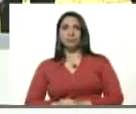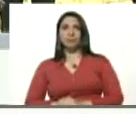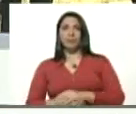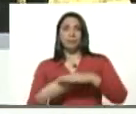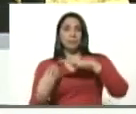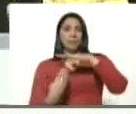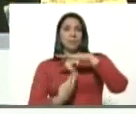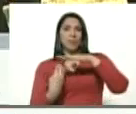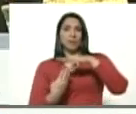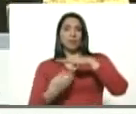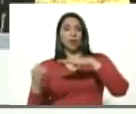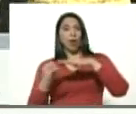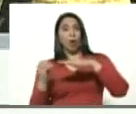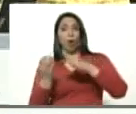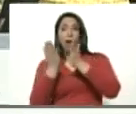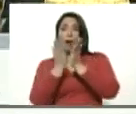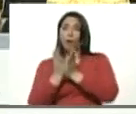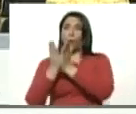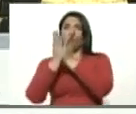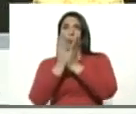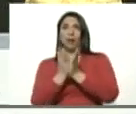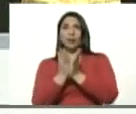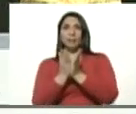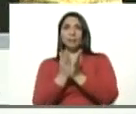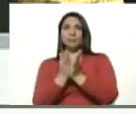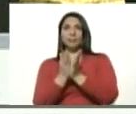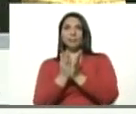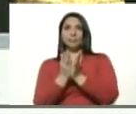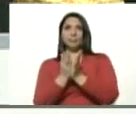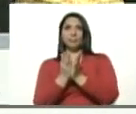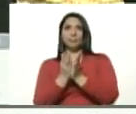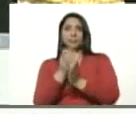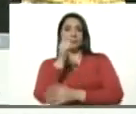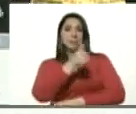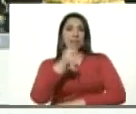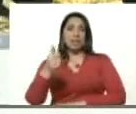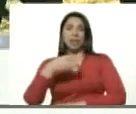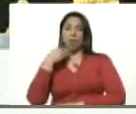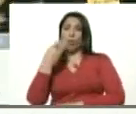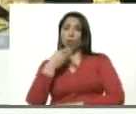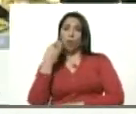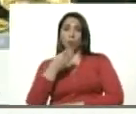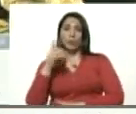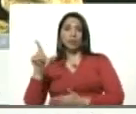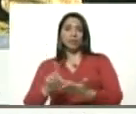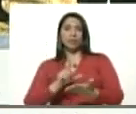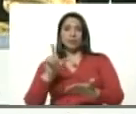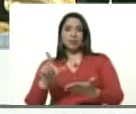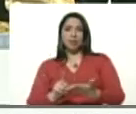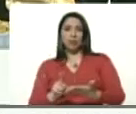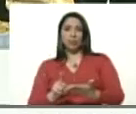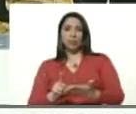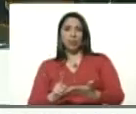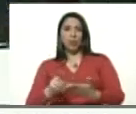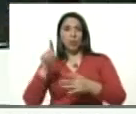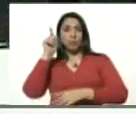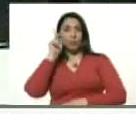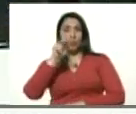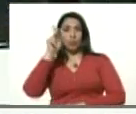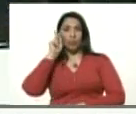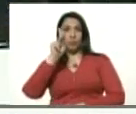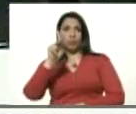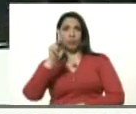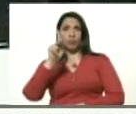básica o primaria, como algunos lo llaman, a cada muchacho de los liceos, profesores,